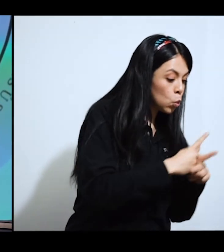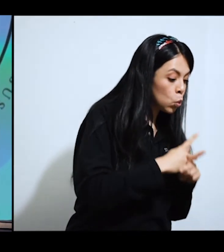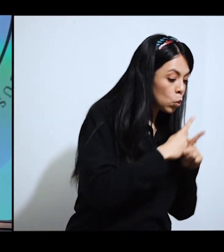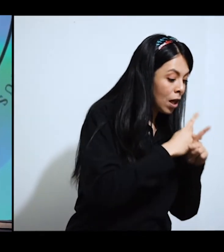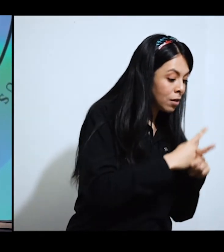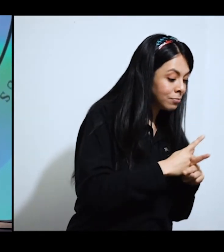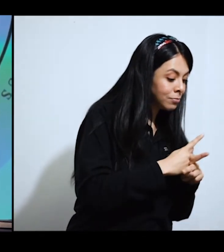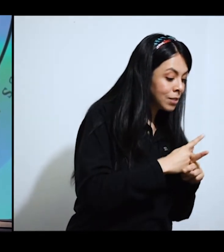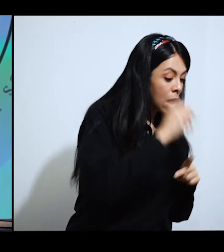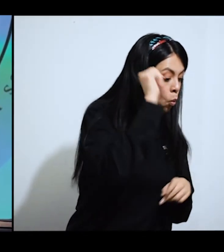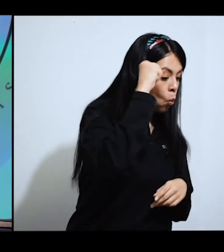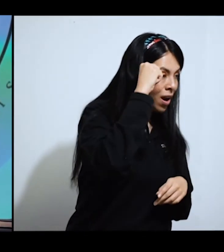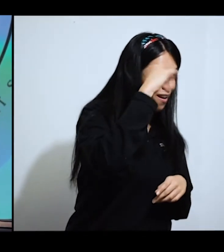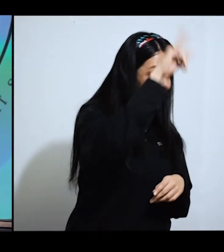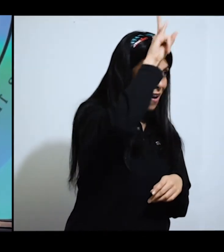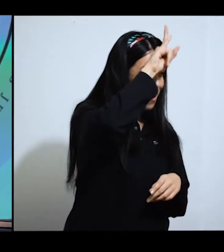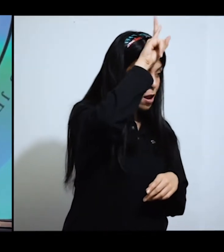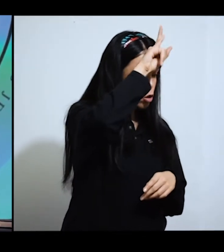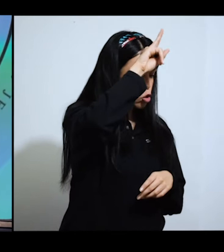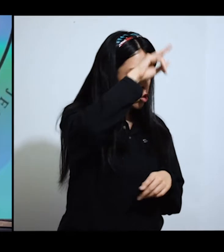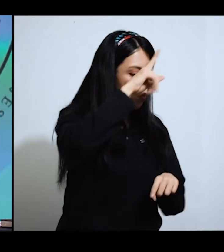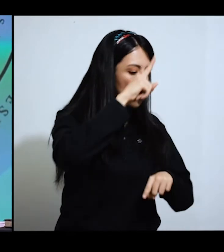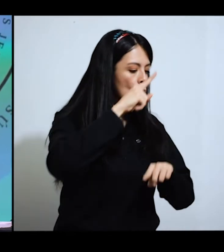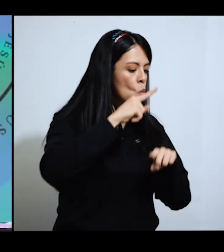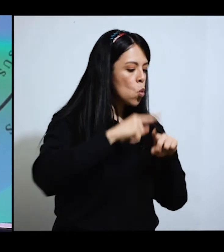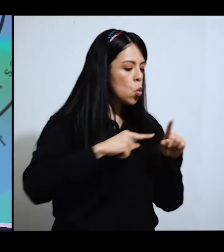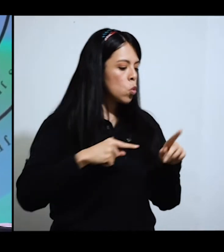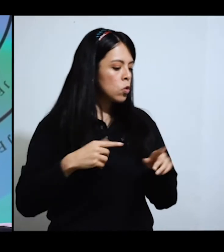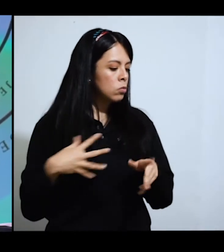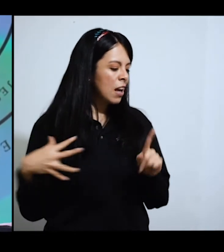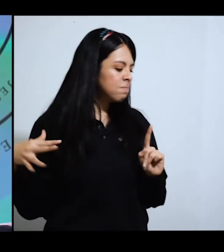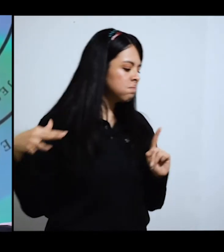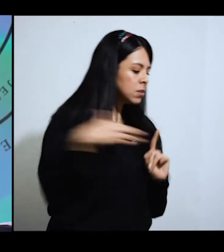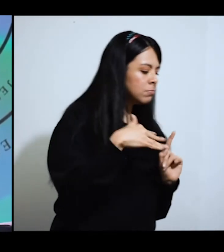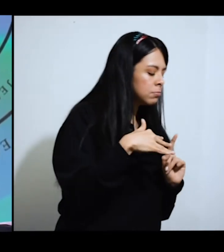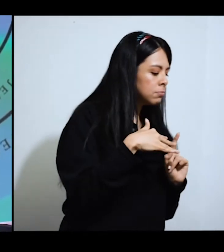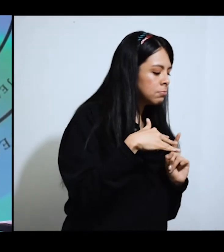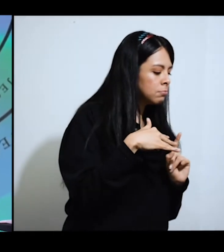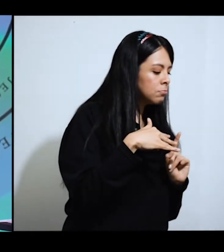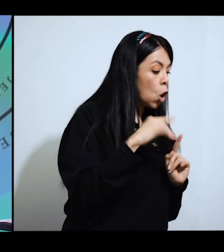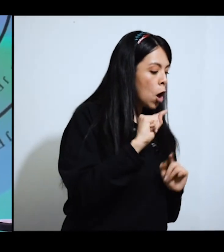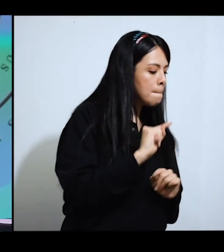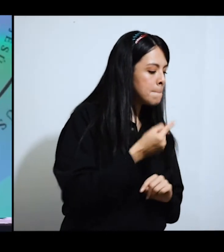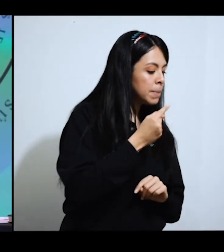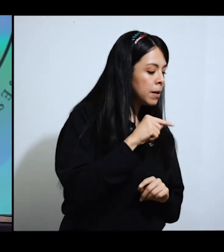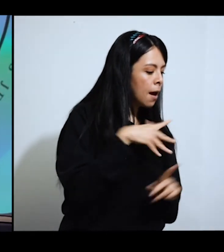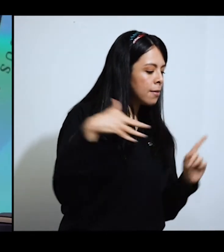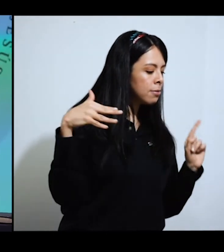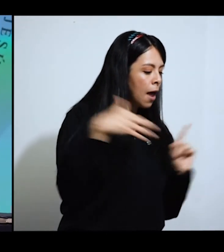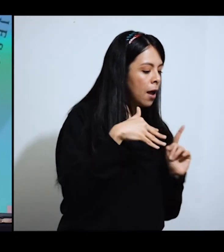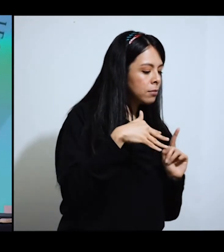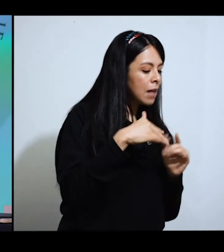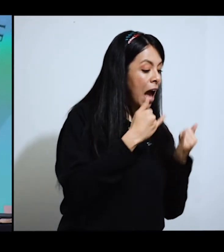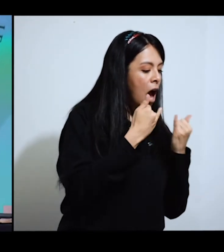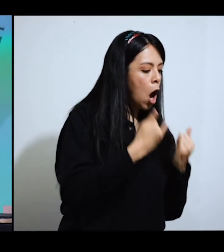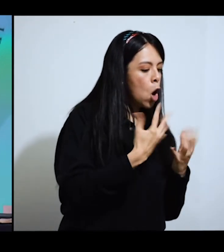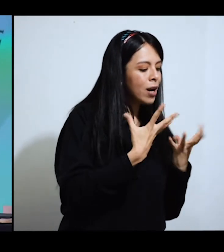pudo derribarte con su primer ataque, va a tratar de hacerlo de esta